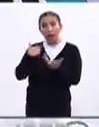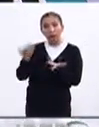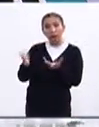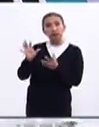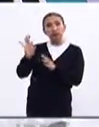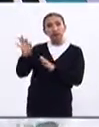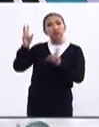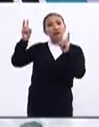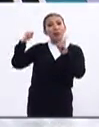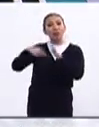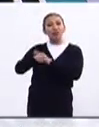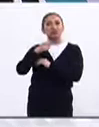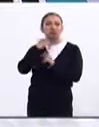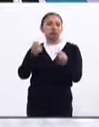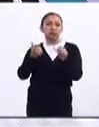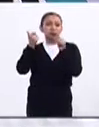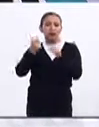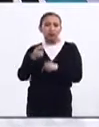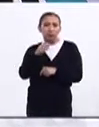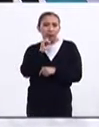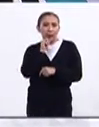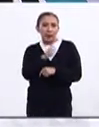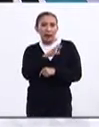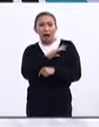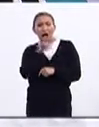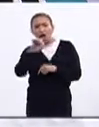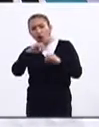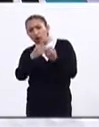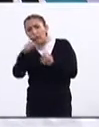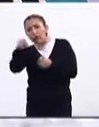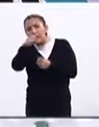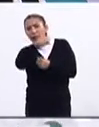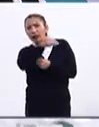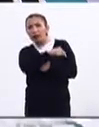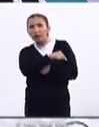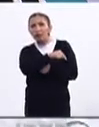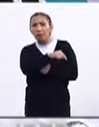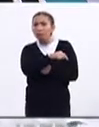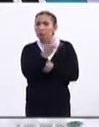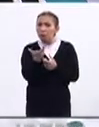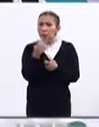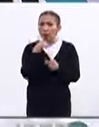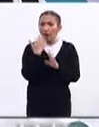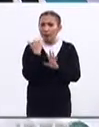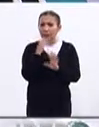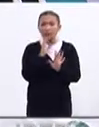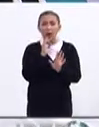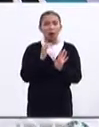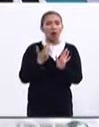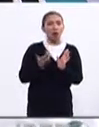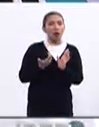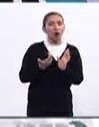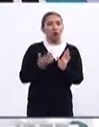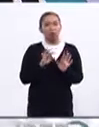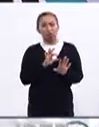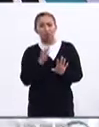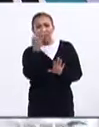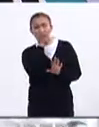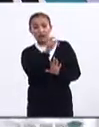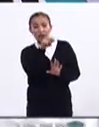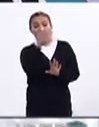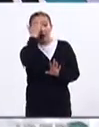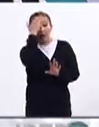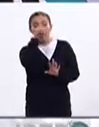defenestrado por temas de corrupción. Y que también hay organizaciones que fueron clandestinas y que tuvieron a líderes